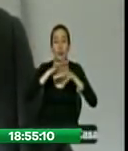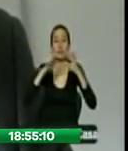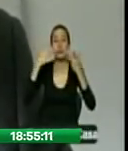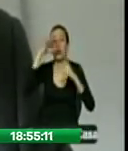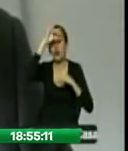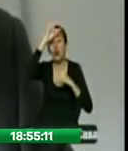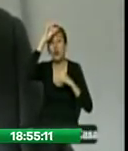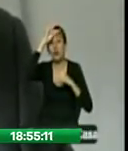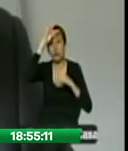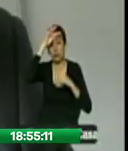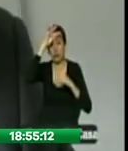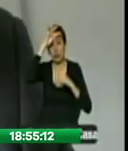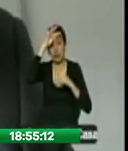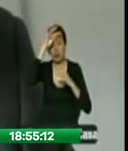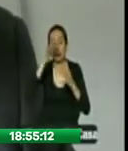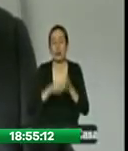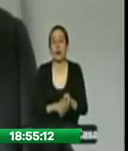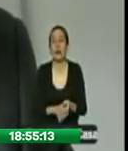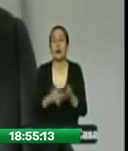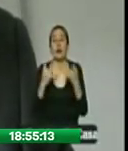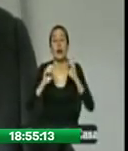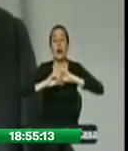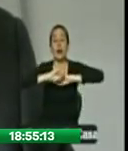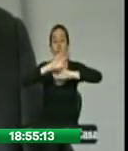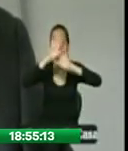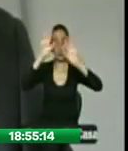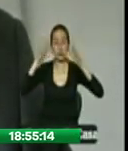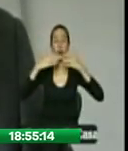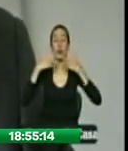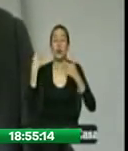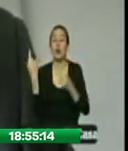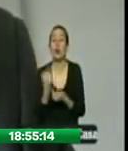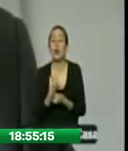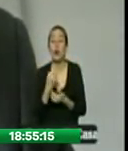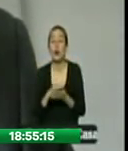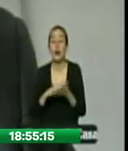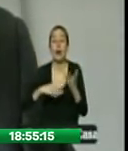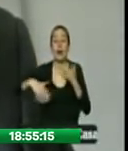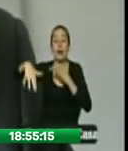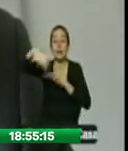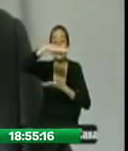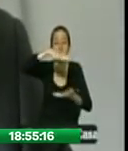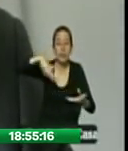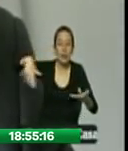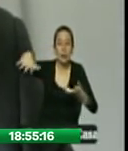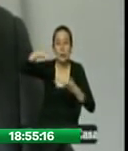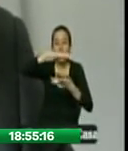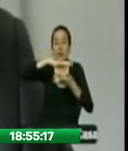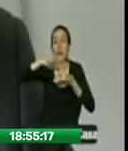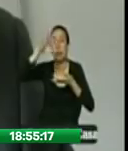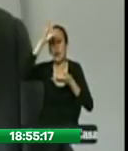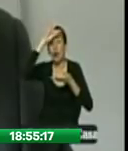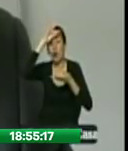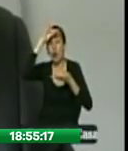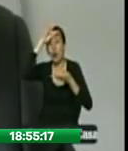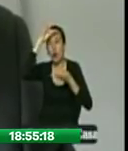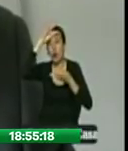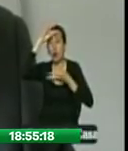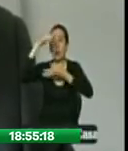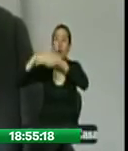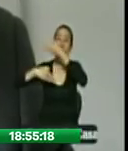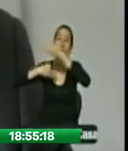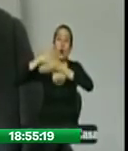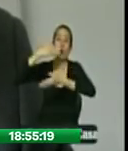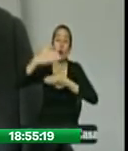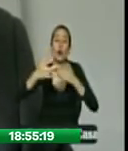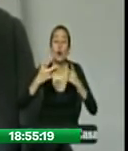hospitalarios, ¿sí? Entonces hay que hacer esa aclaración de que es en los ambientes hospitalarios donde se hacen procedimientos que producen